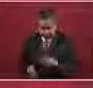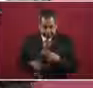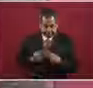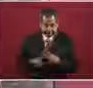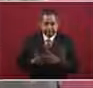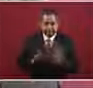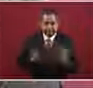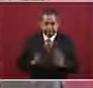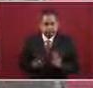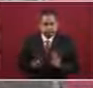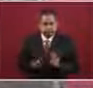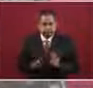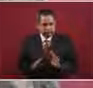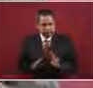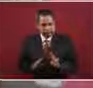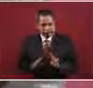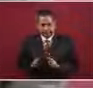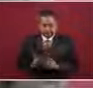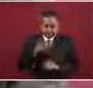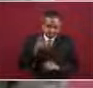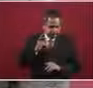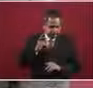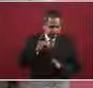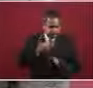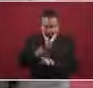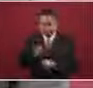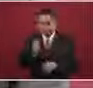O sea, estamos